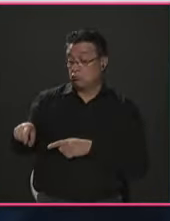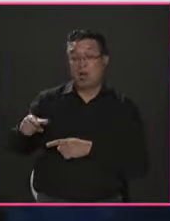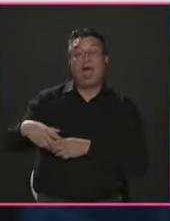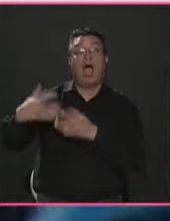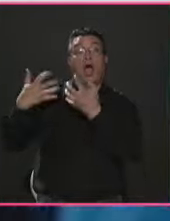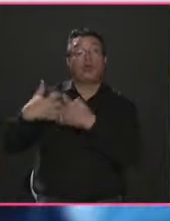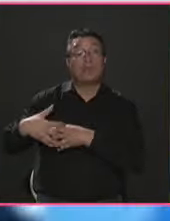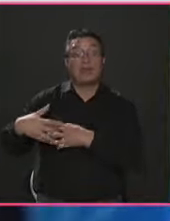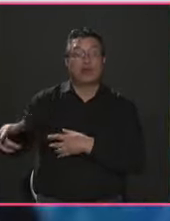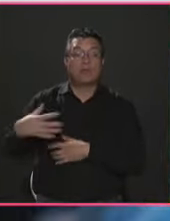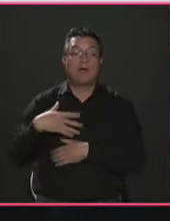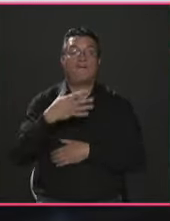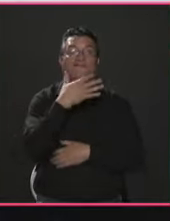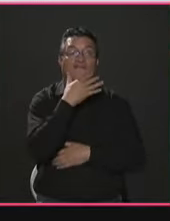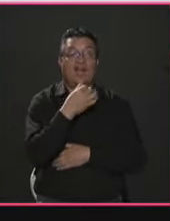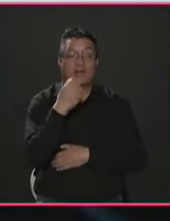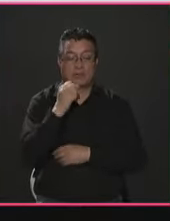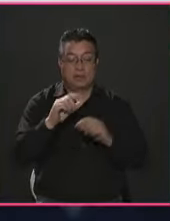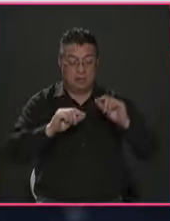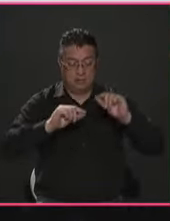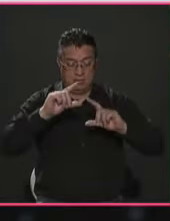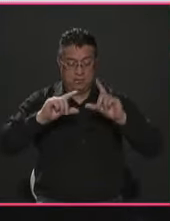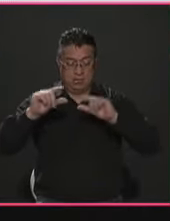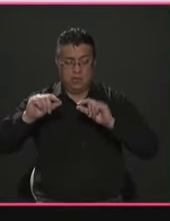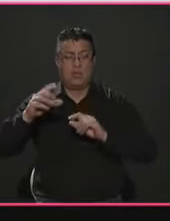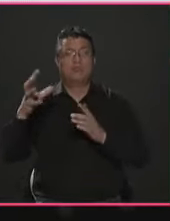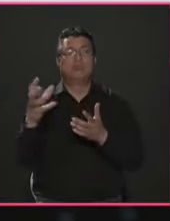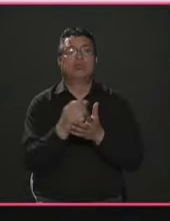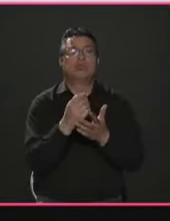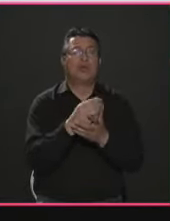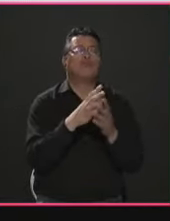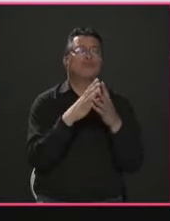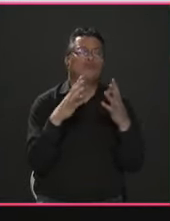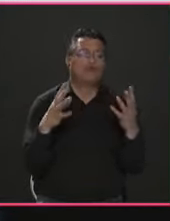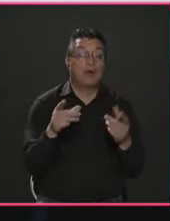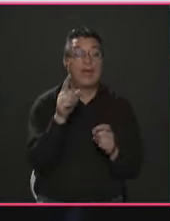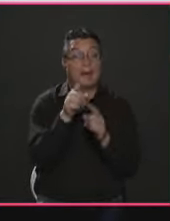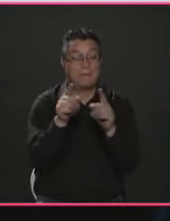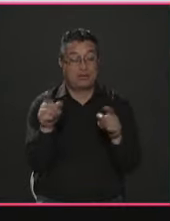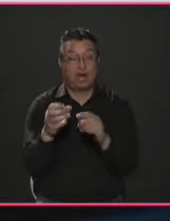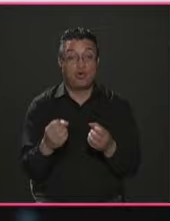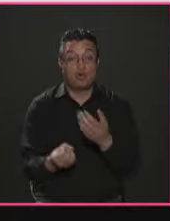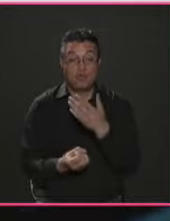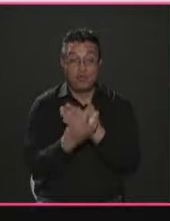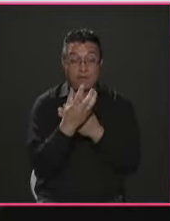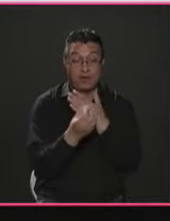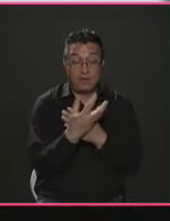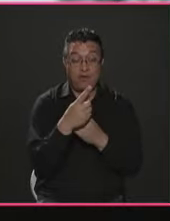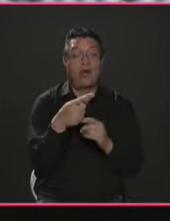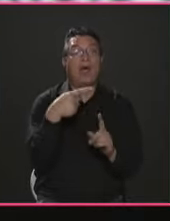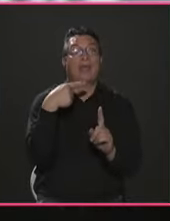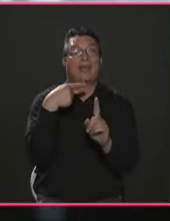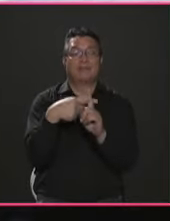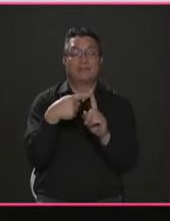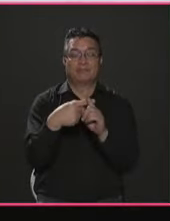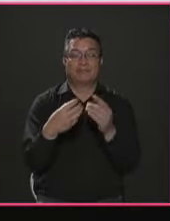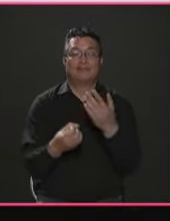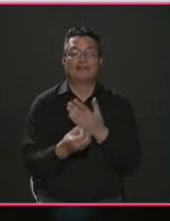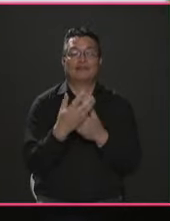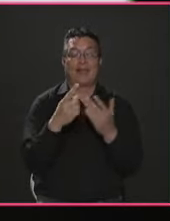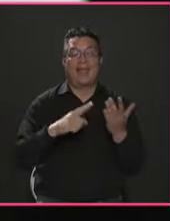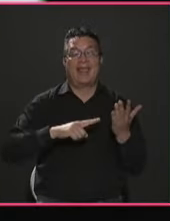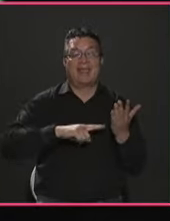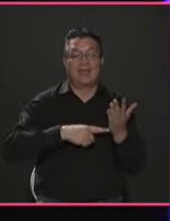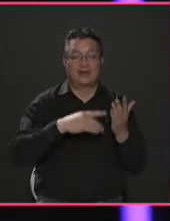va a ser mucho más fácil como podemos ver con muchas estadísticas que hemos visto son aquellas personas que son novatos que se han beneficiado mucho más de esta tecnología